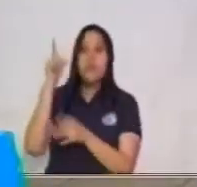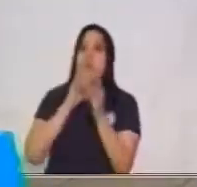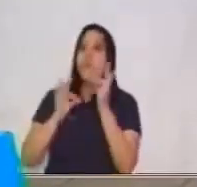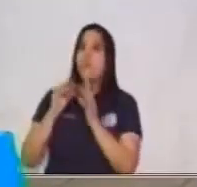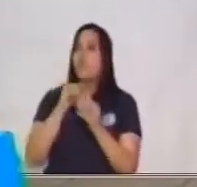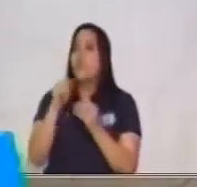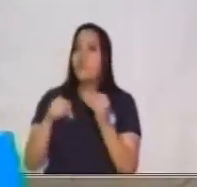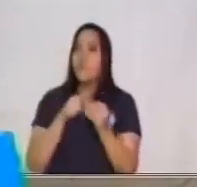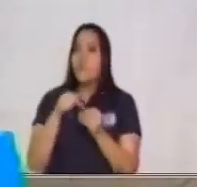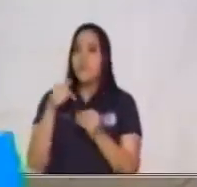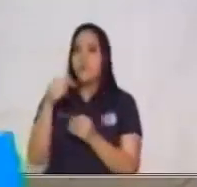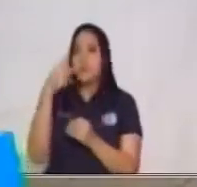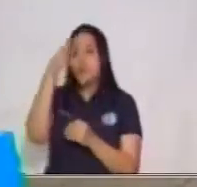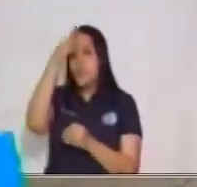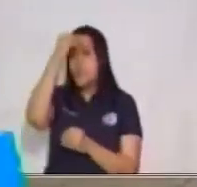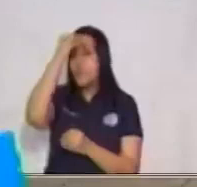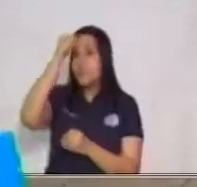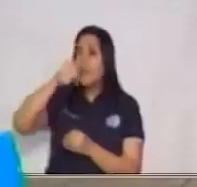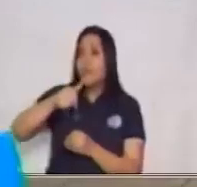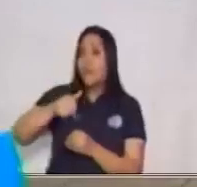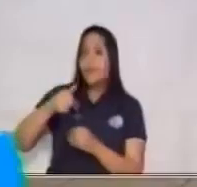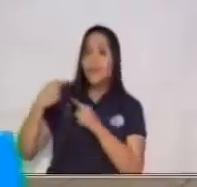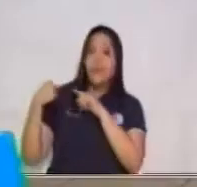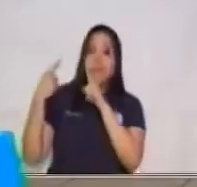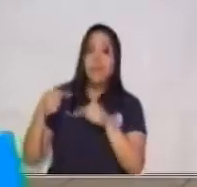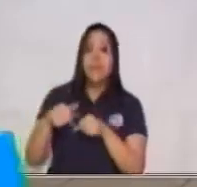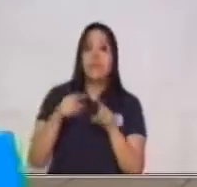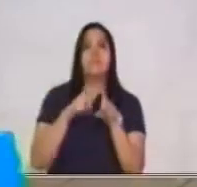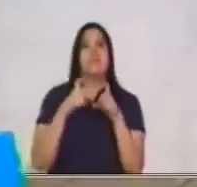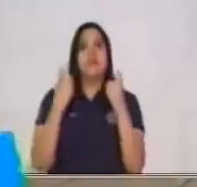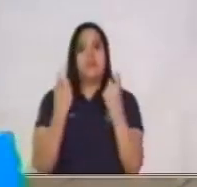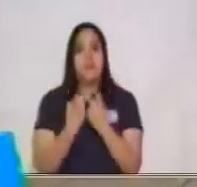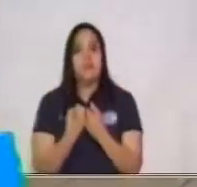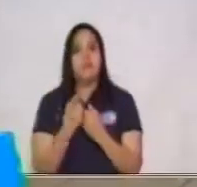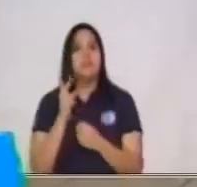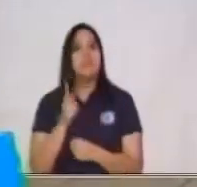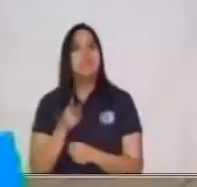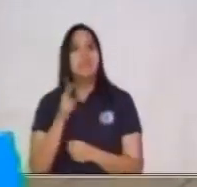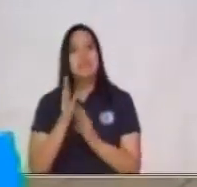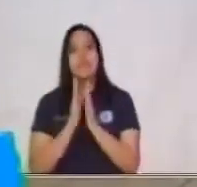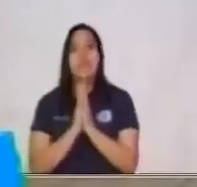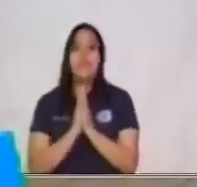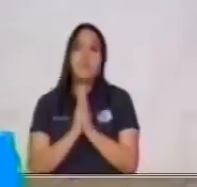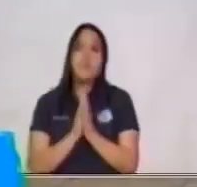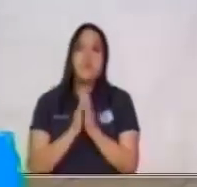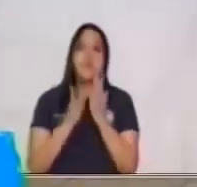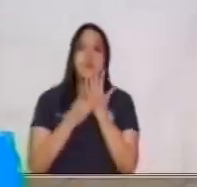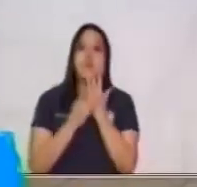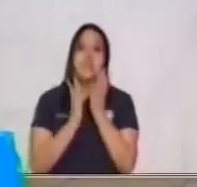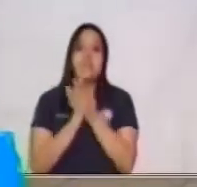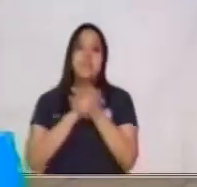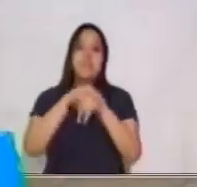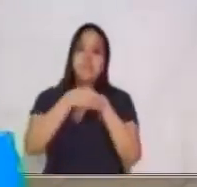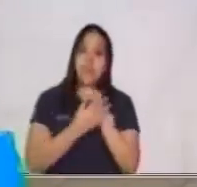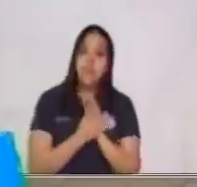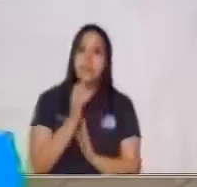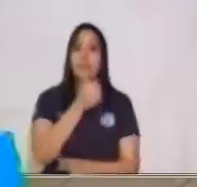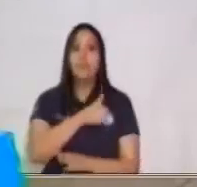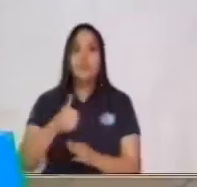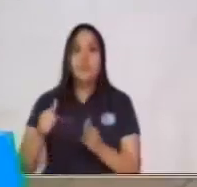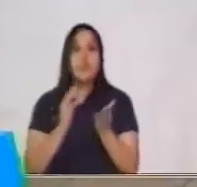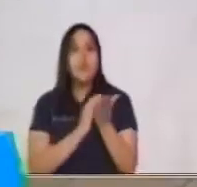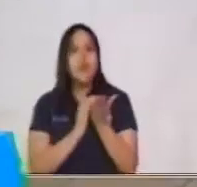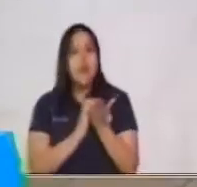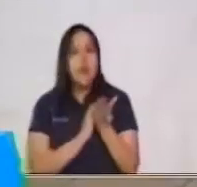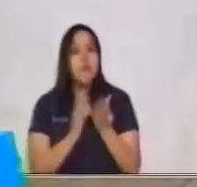familiar lo que hemos aprendido durante la clase del día de hoy. Siempre te recomendamos lavar tus manos con abundante agua y